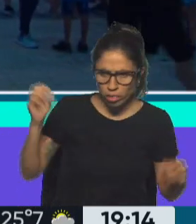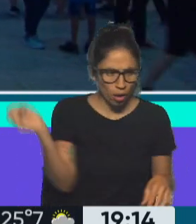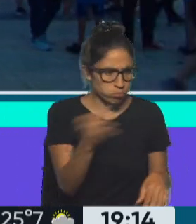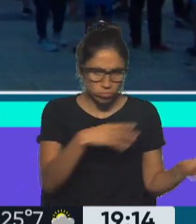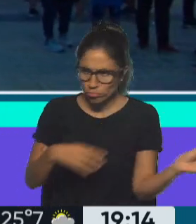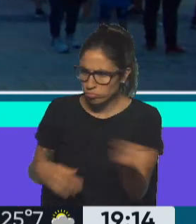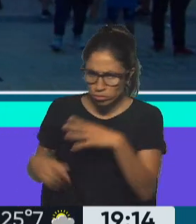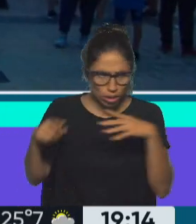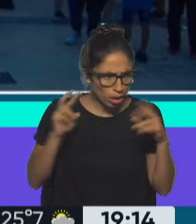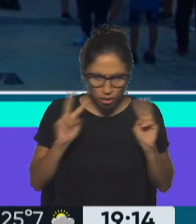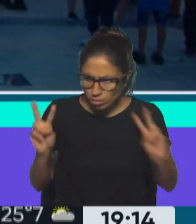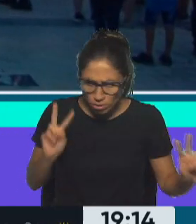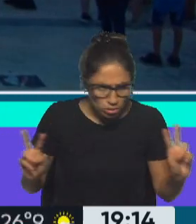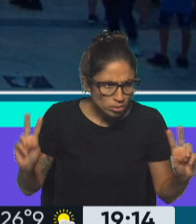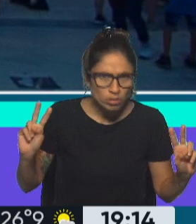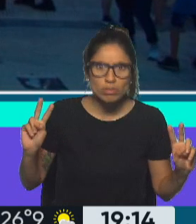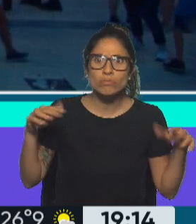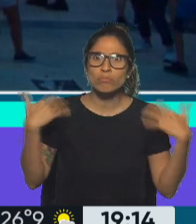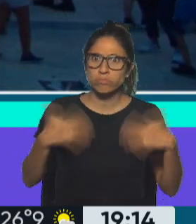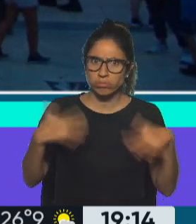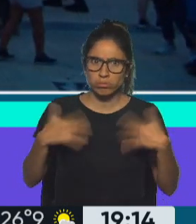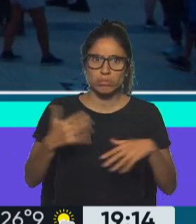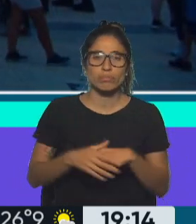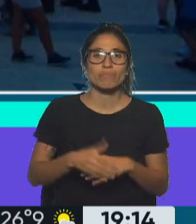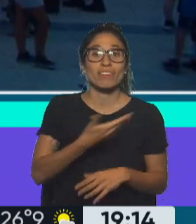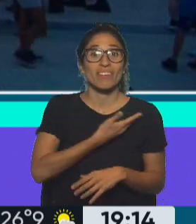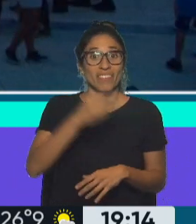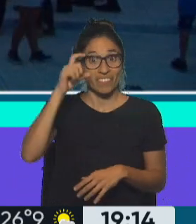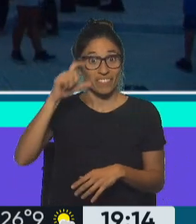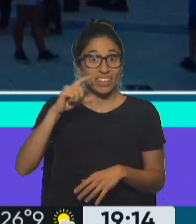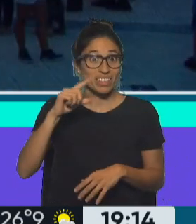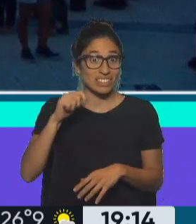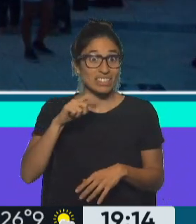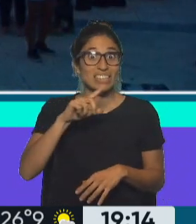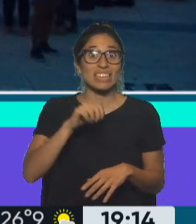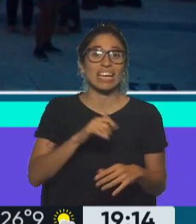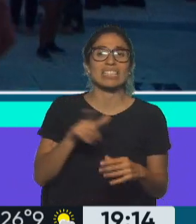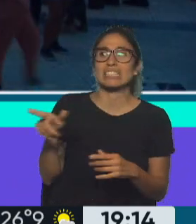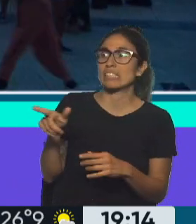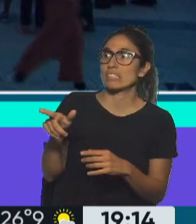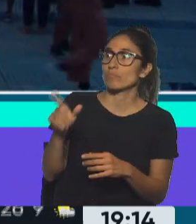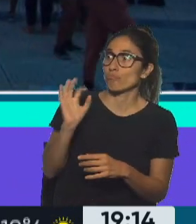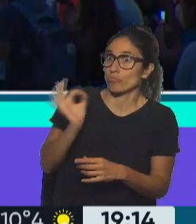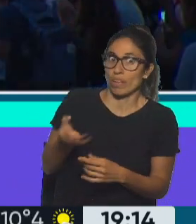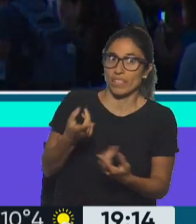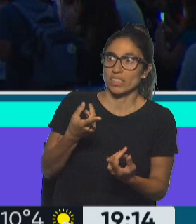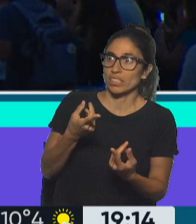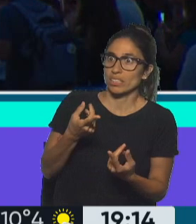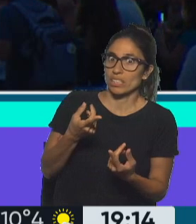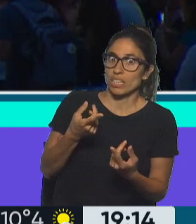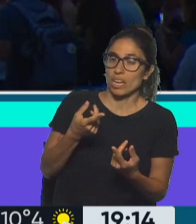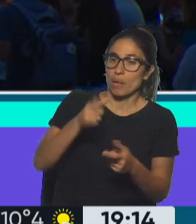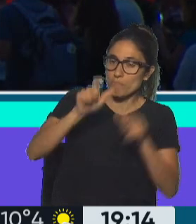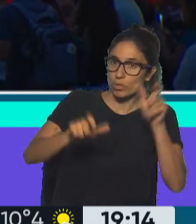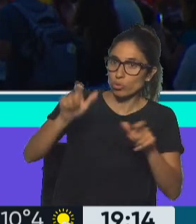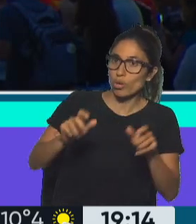imperante. Felicitas compañeras del colectivo trans travesti tuvieron que pasar la mayor parte de los días del año en los calabozos. En los